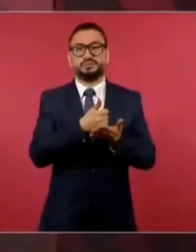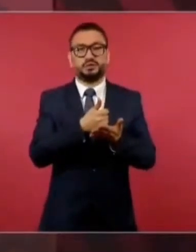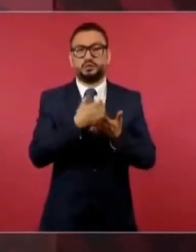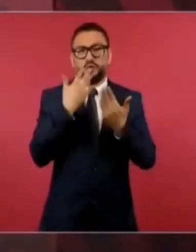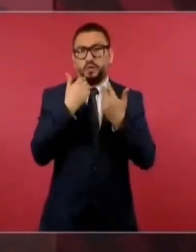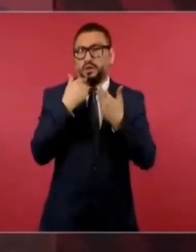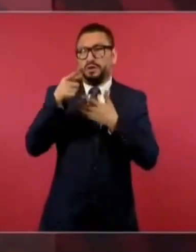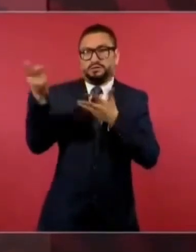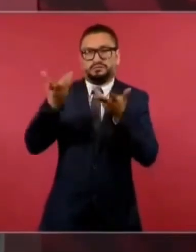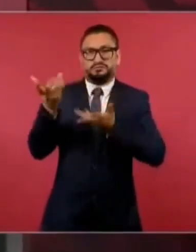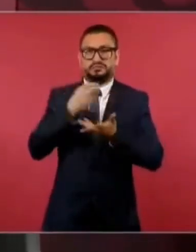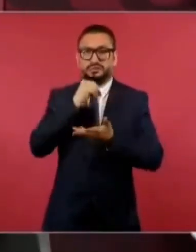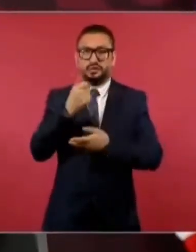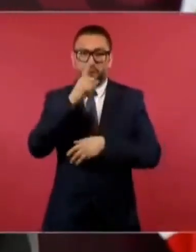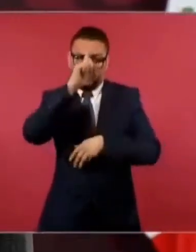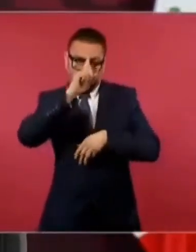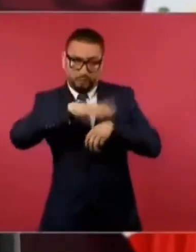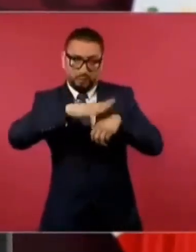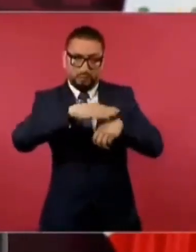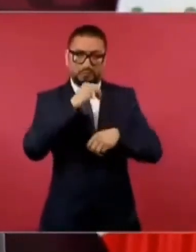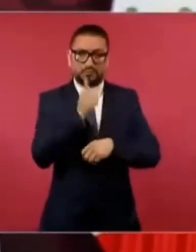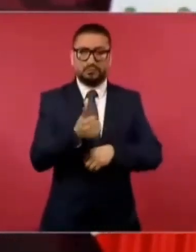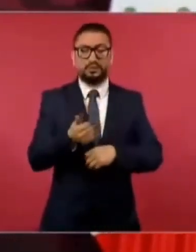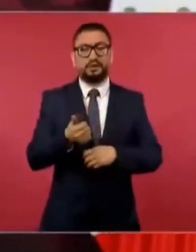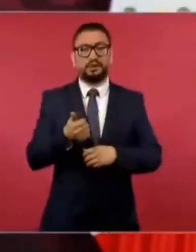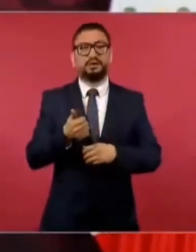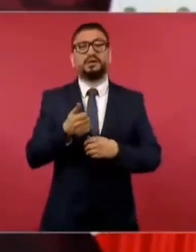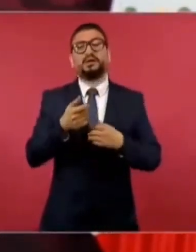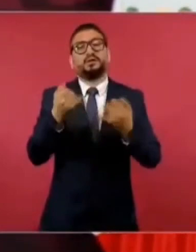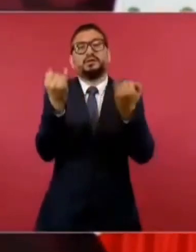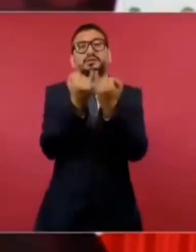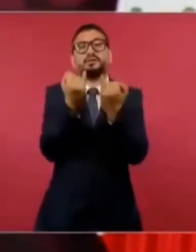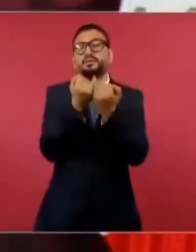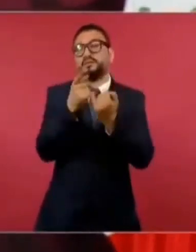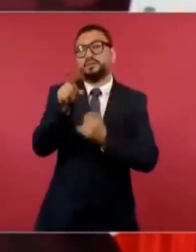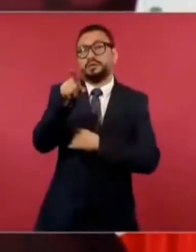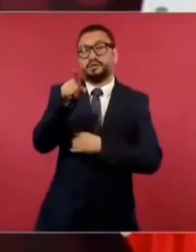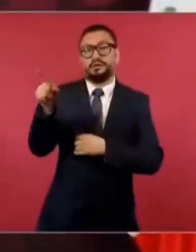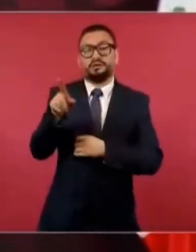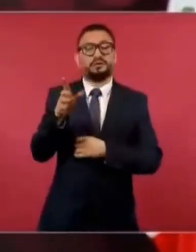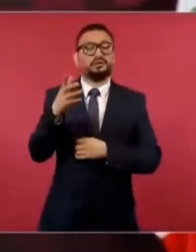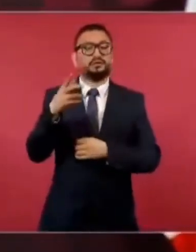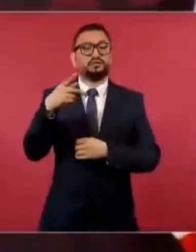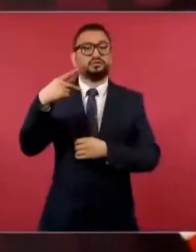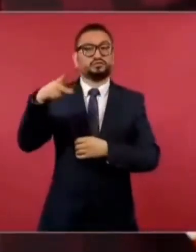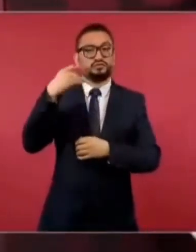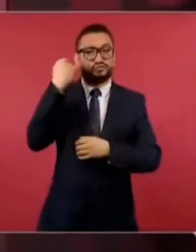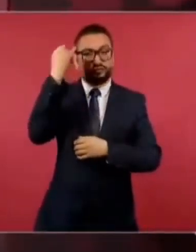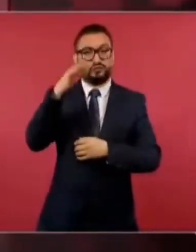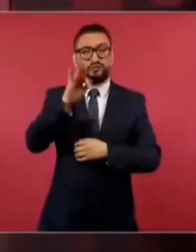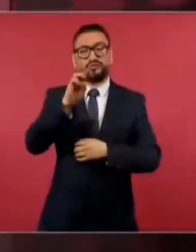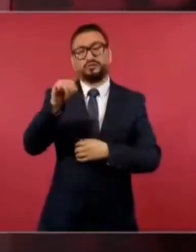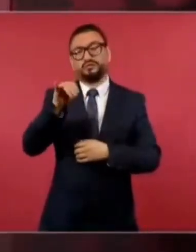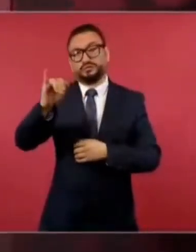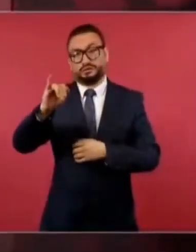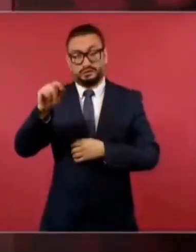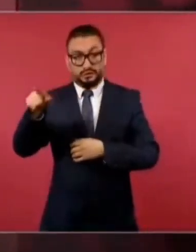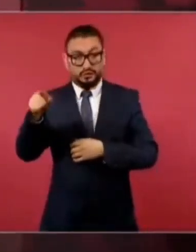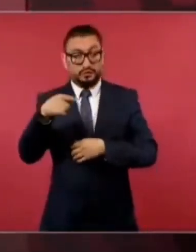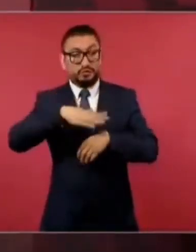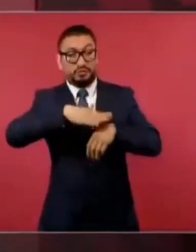no estaba en la agenda del Fondo Monetario